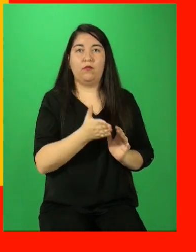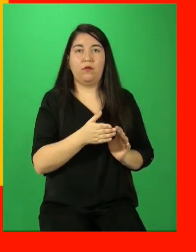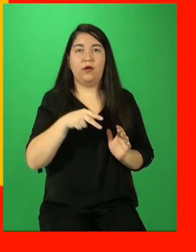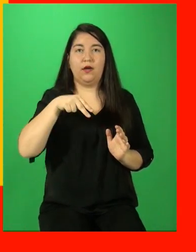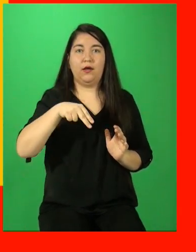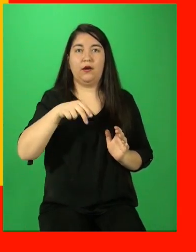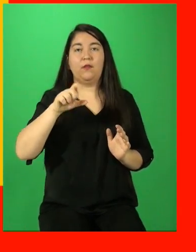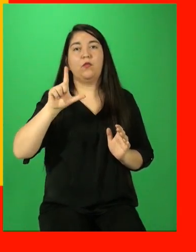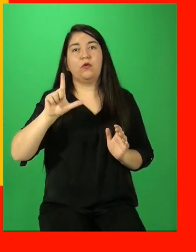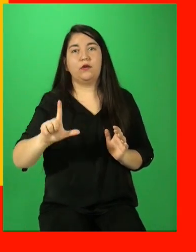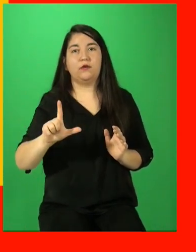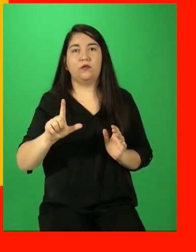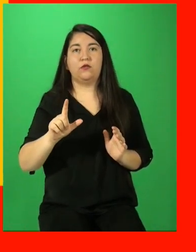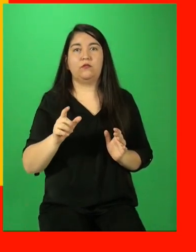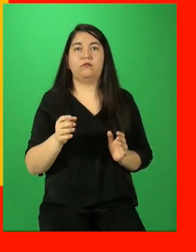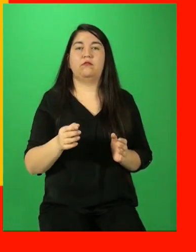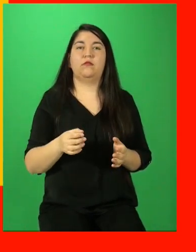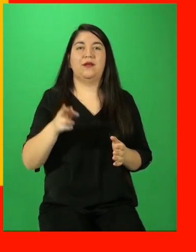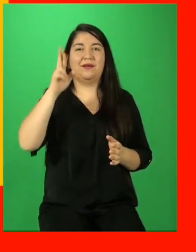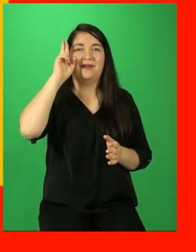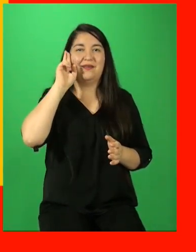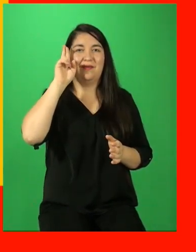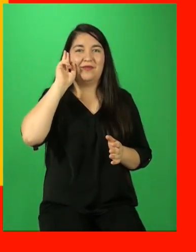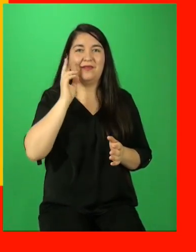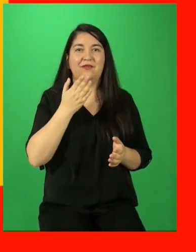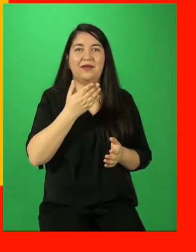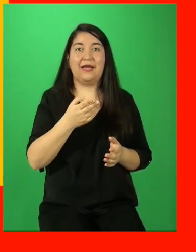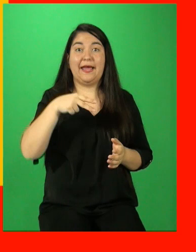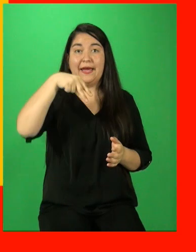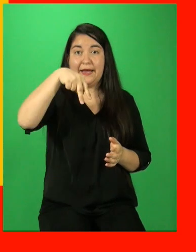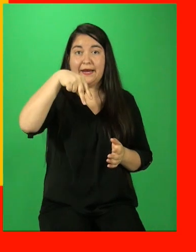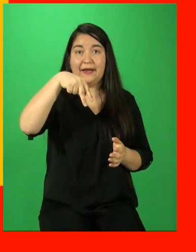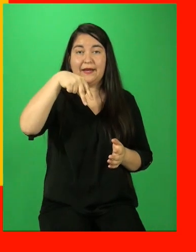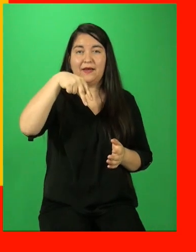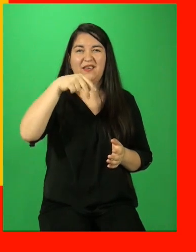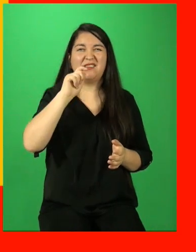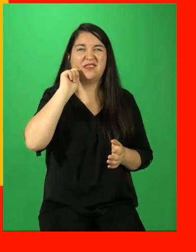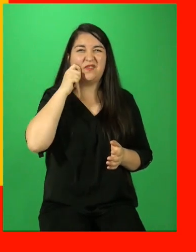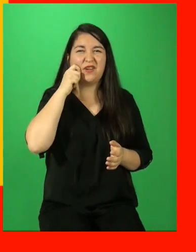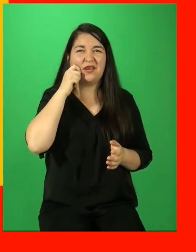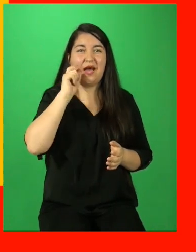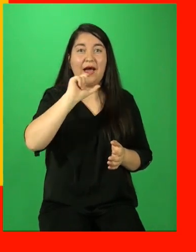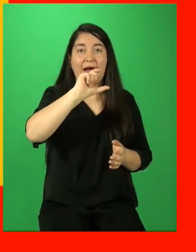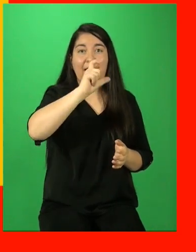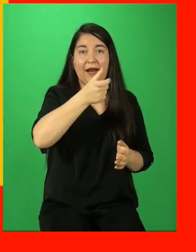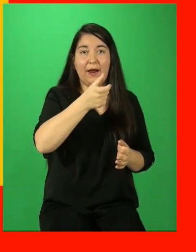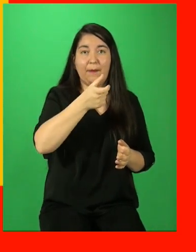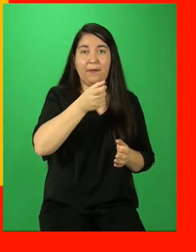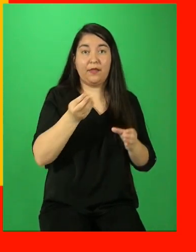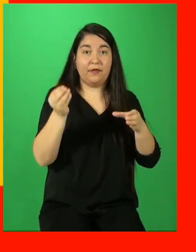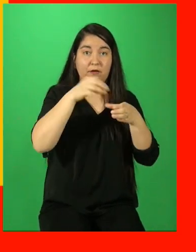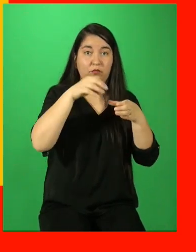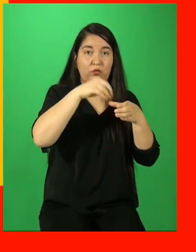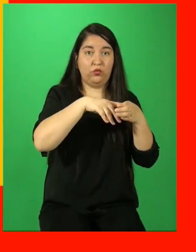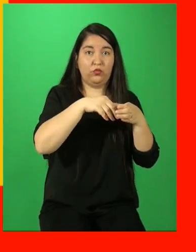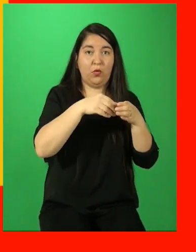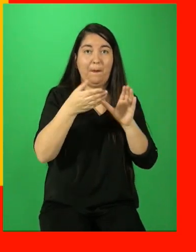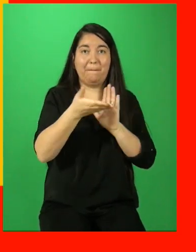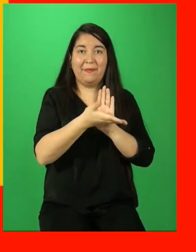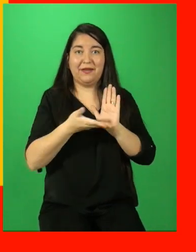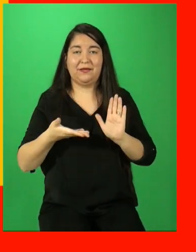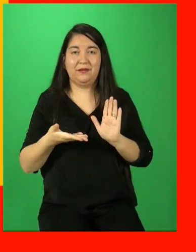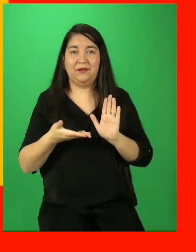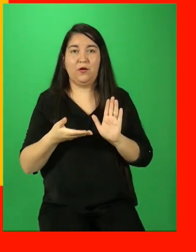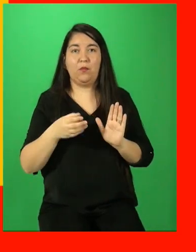volumen en litro de solución, recordando que N es igual a gramos de soluto partido la masa molar. Si se dan